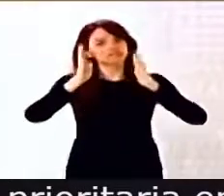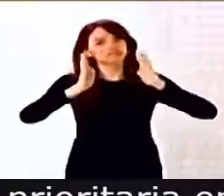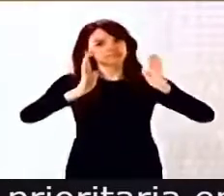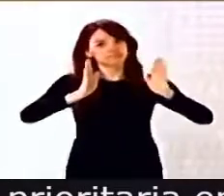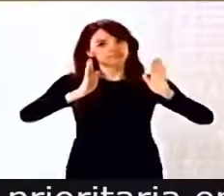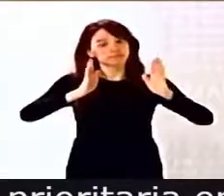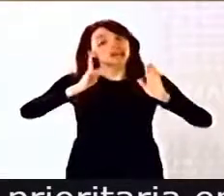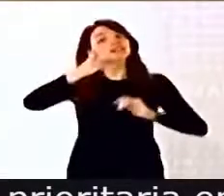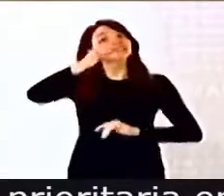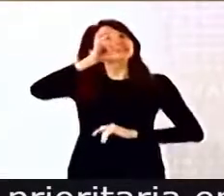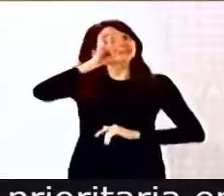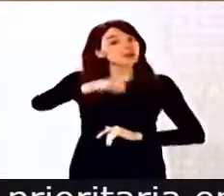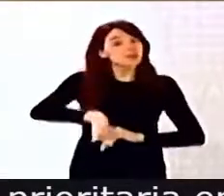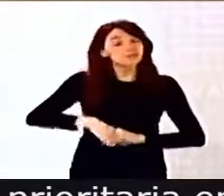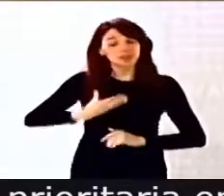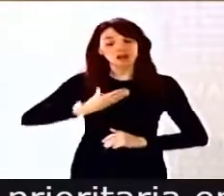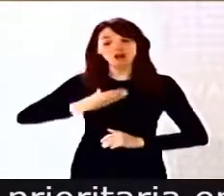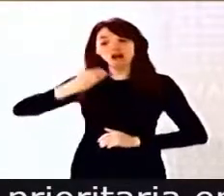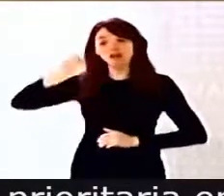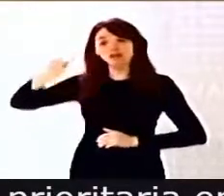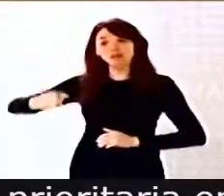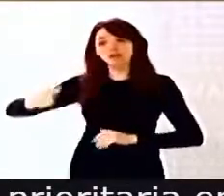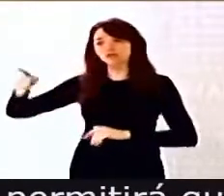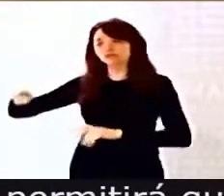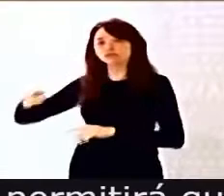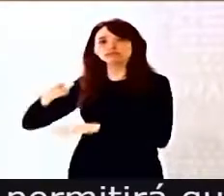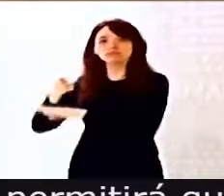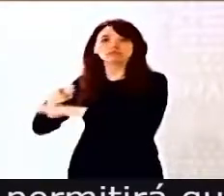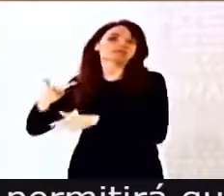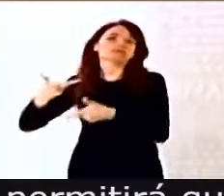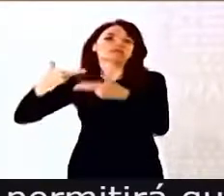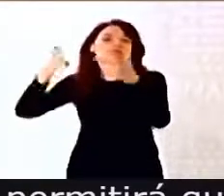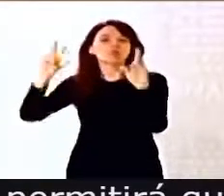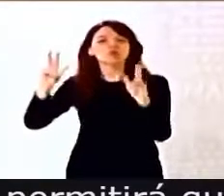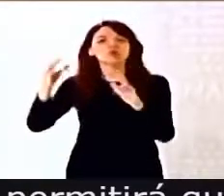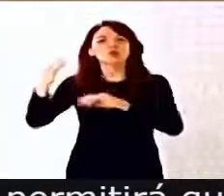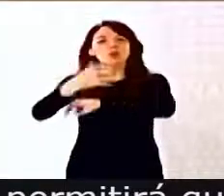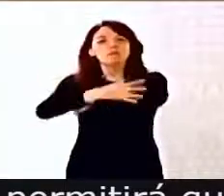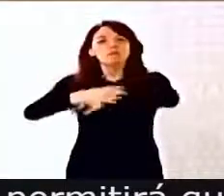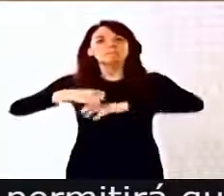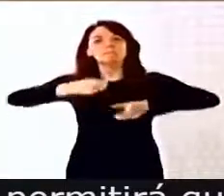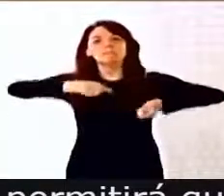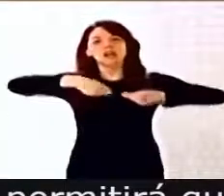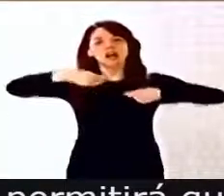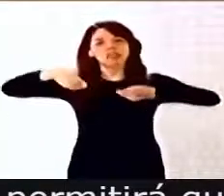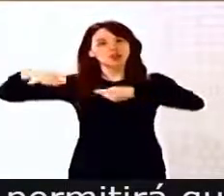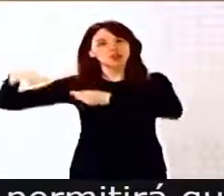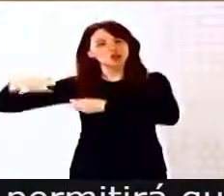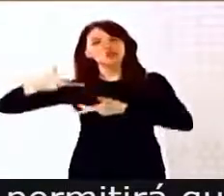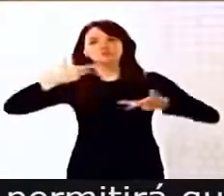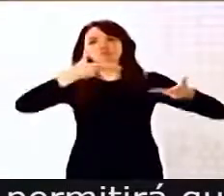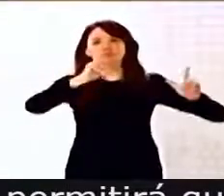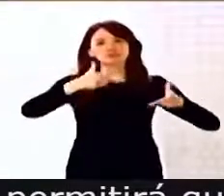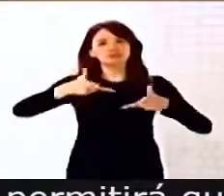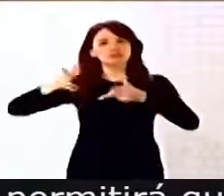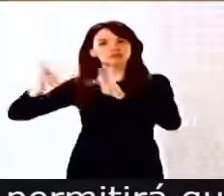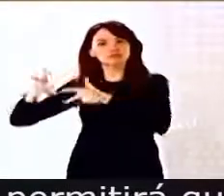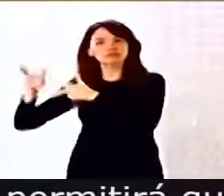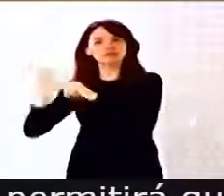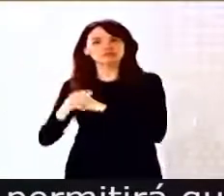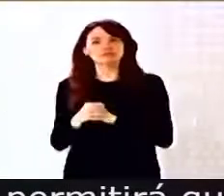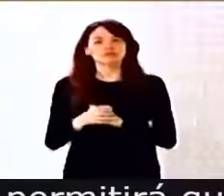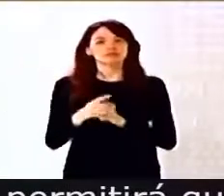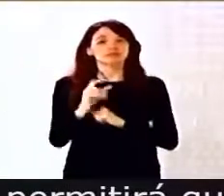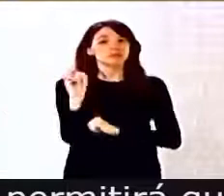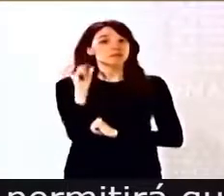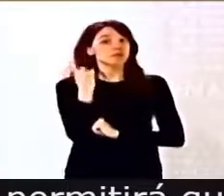puedan autorizar la celebración de mercados al aire libre, priorizando por aquellos puestos que